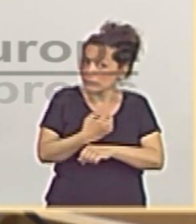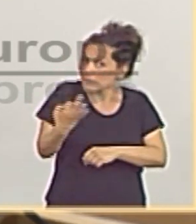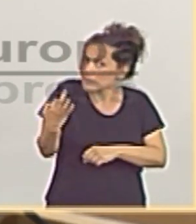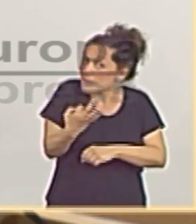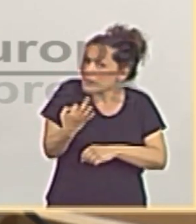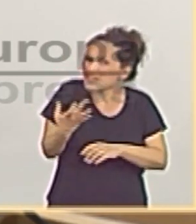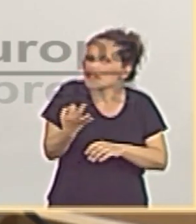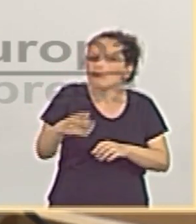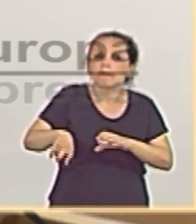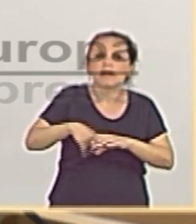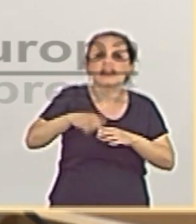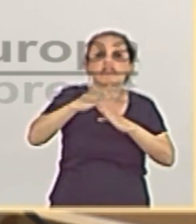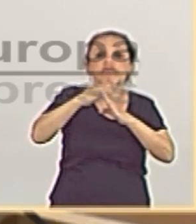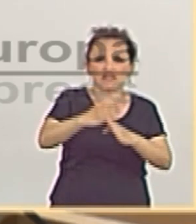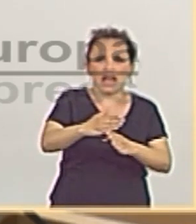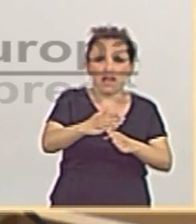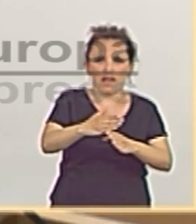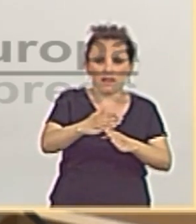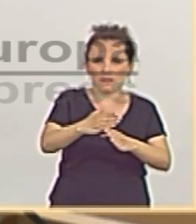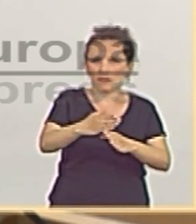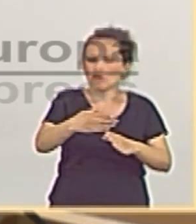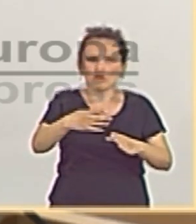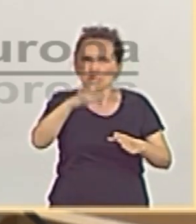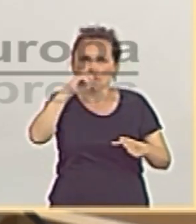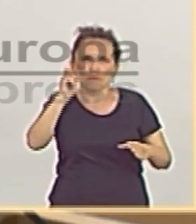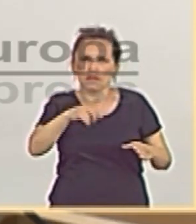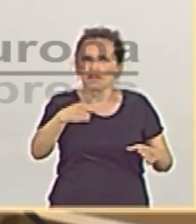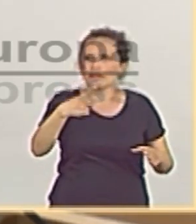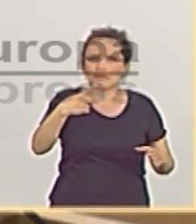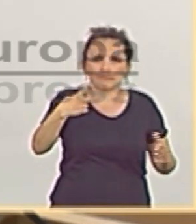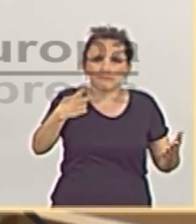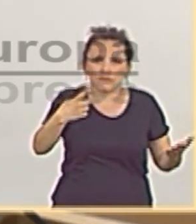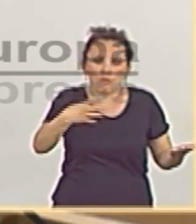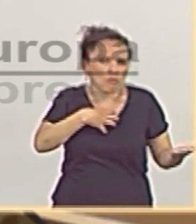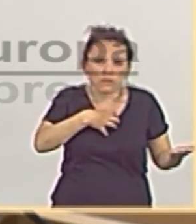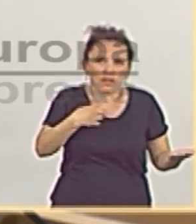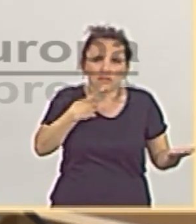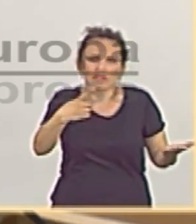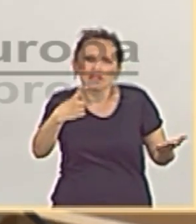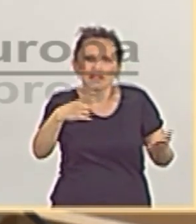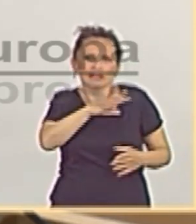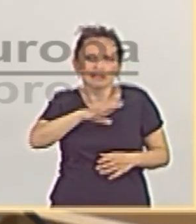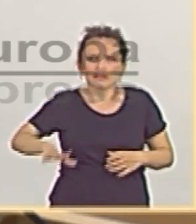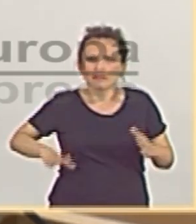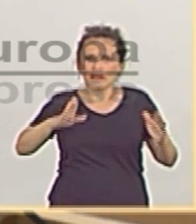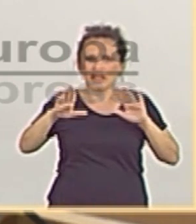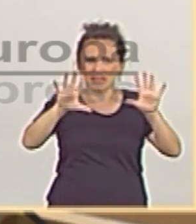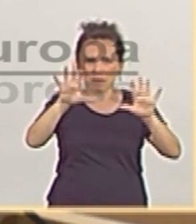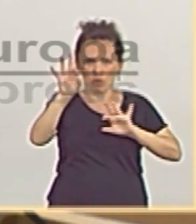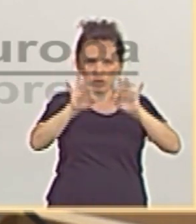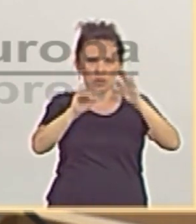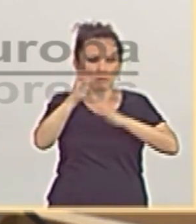unha plaza fija. Non é razonable tener tasas de temporalidade superiores ao 10%.